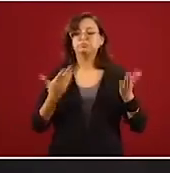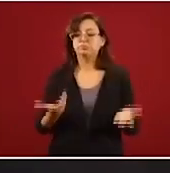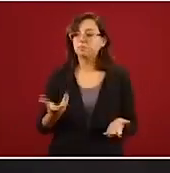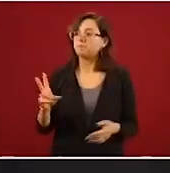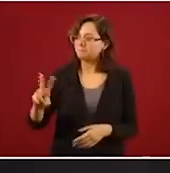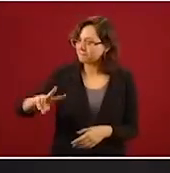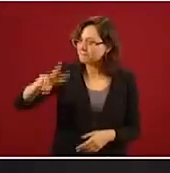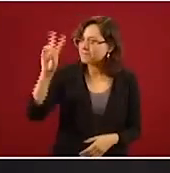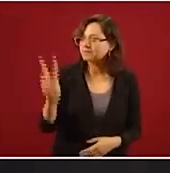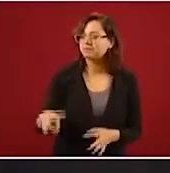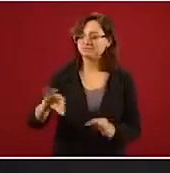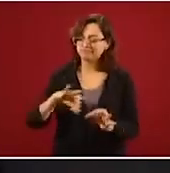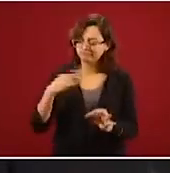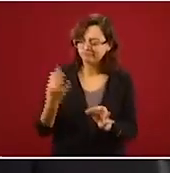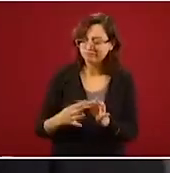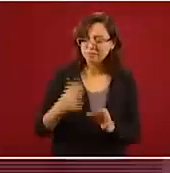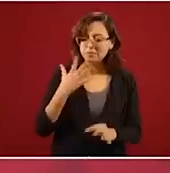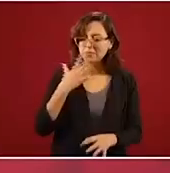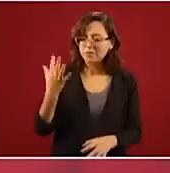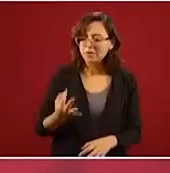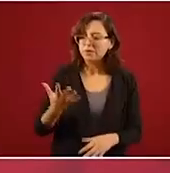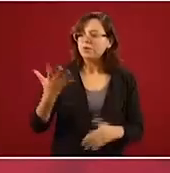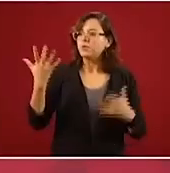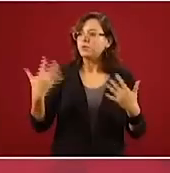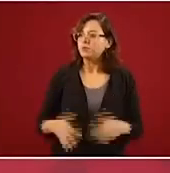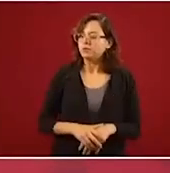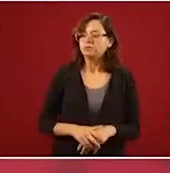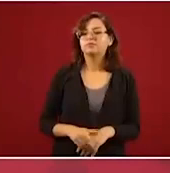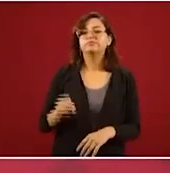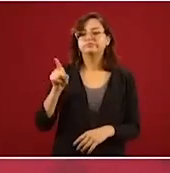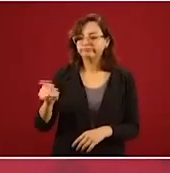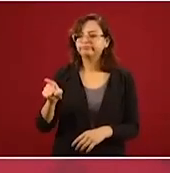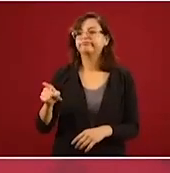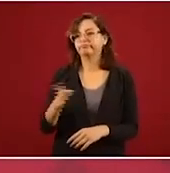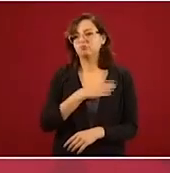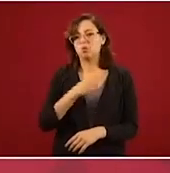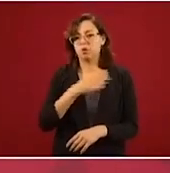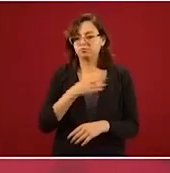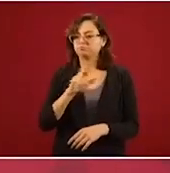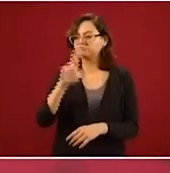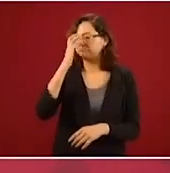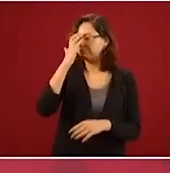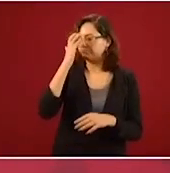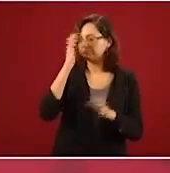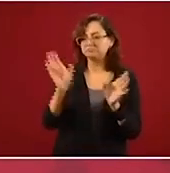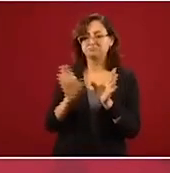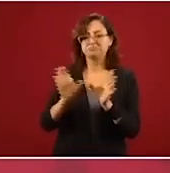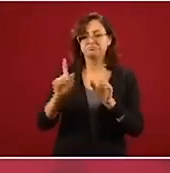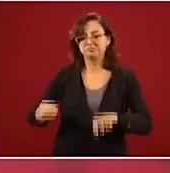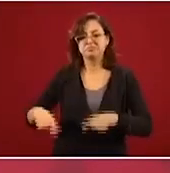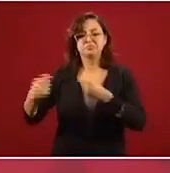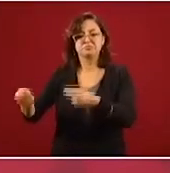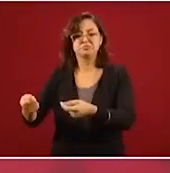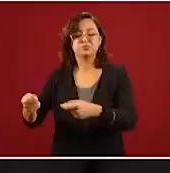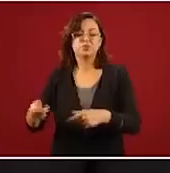era la realidad. Entonces se les reconoce como buenos ciudadanos. Eso vale